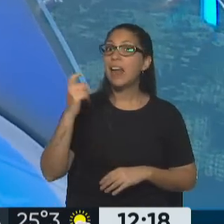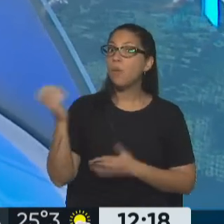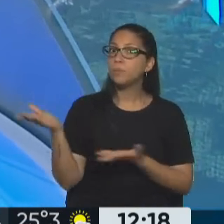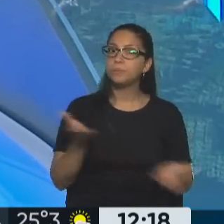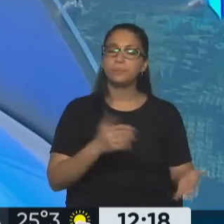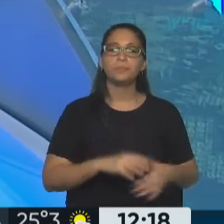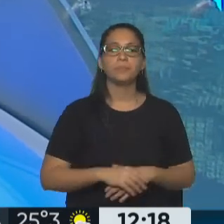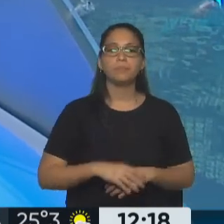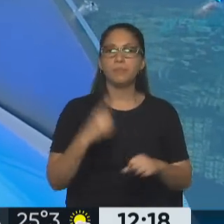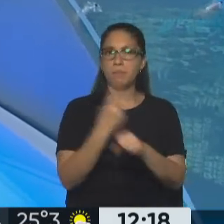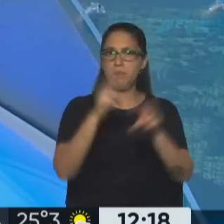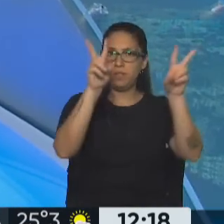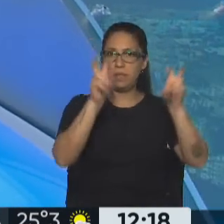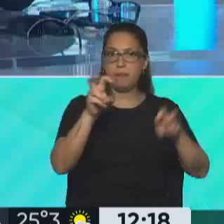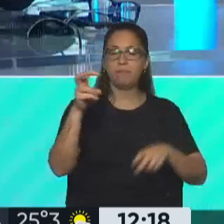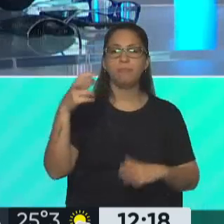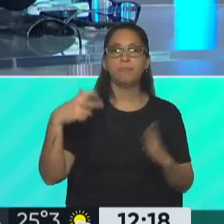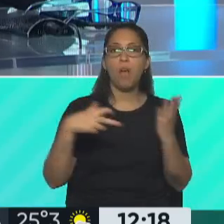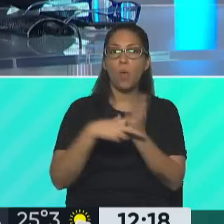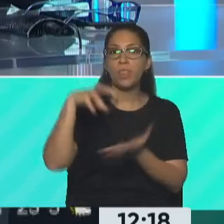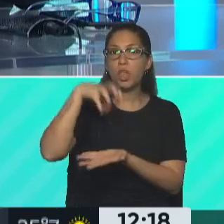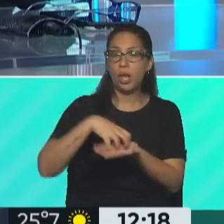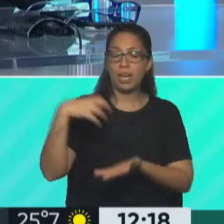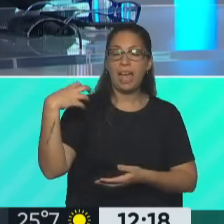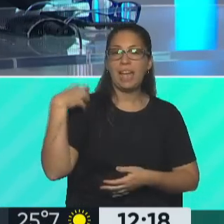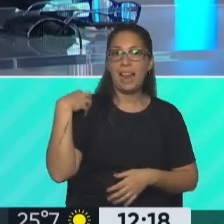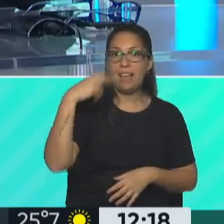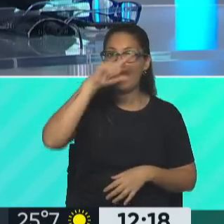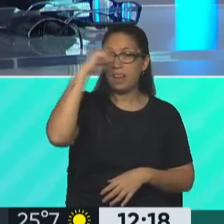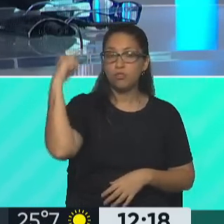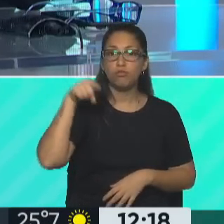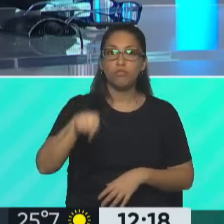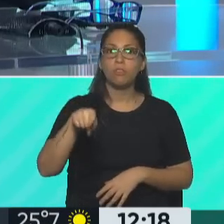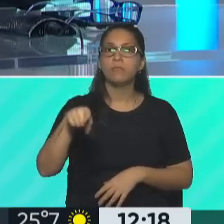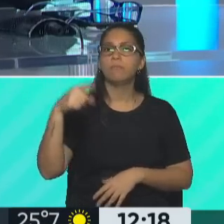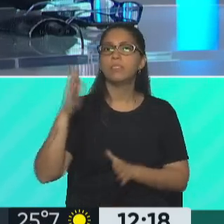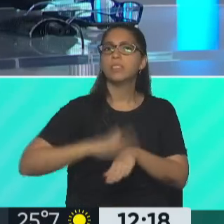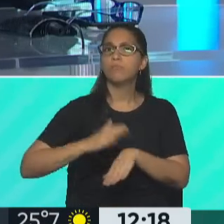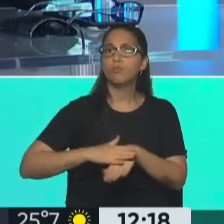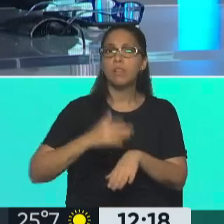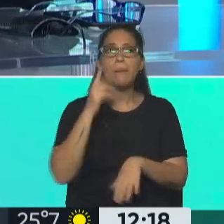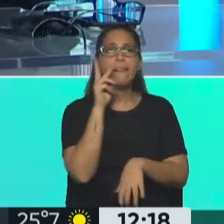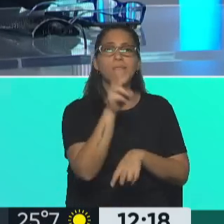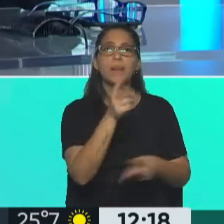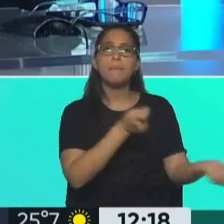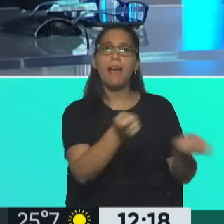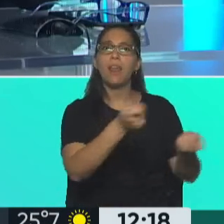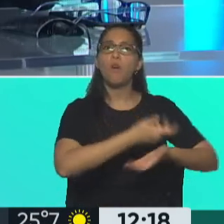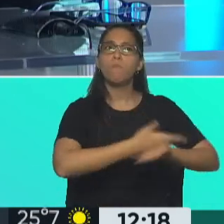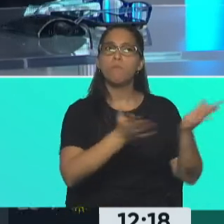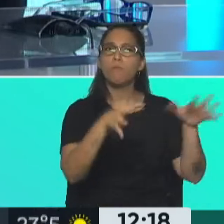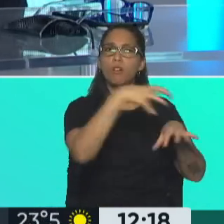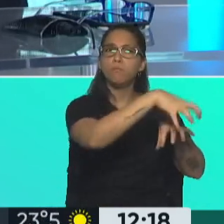para ubicar el tema, Auditoría General de la Nación es la que debe evaluar la gestión pública de los